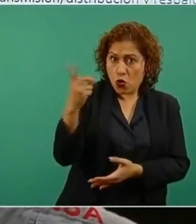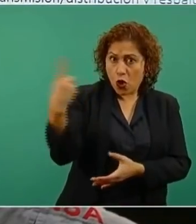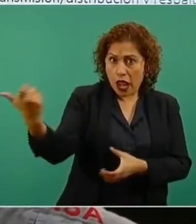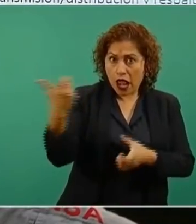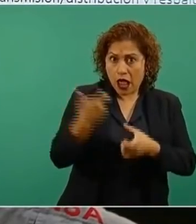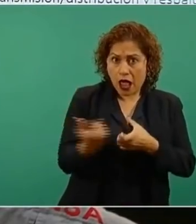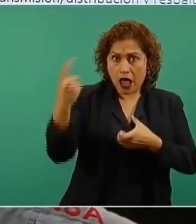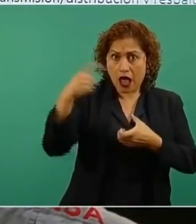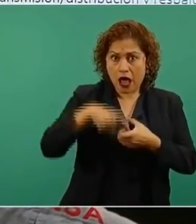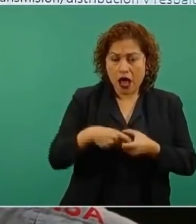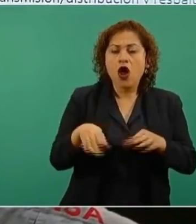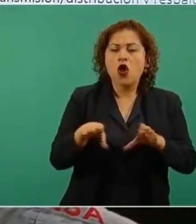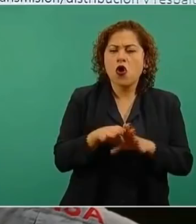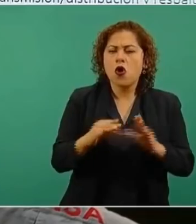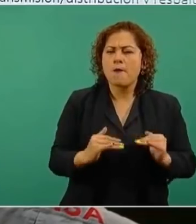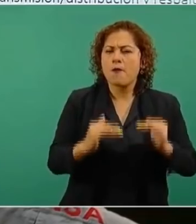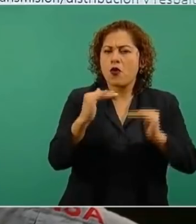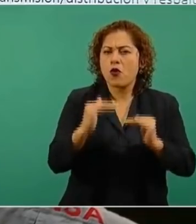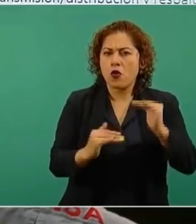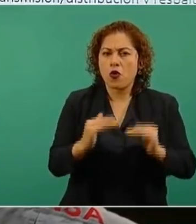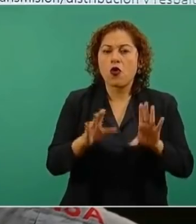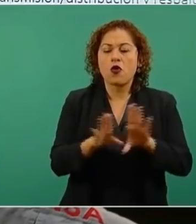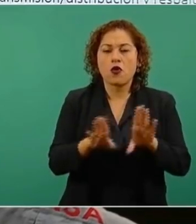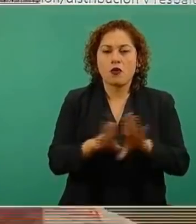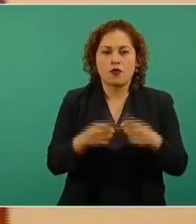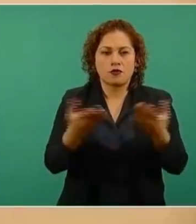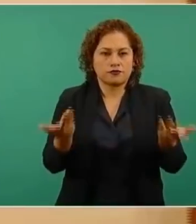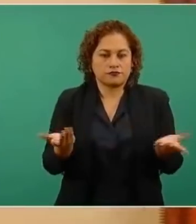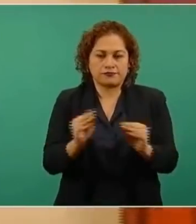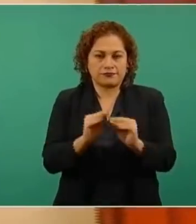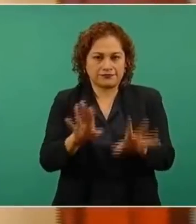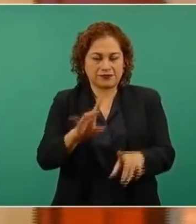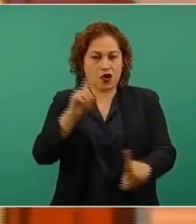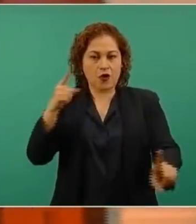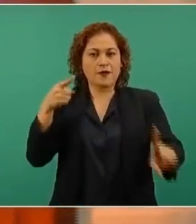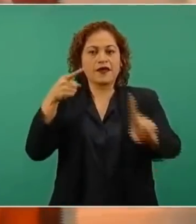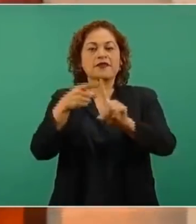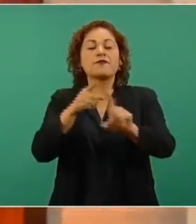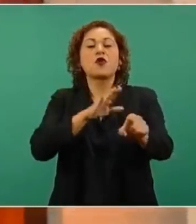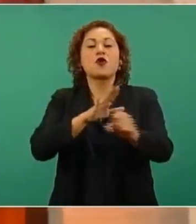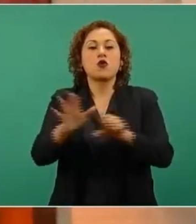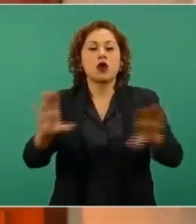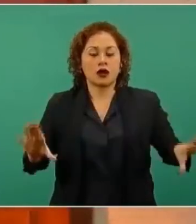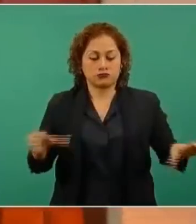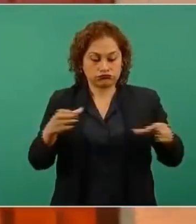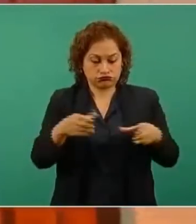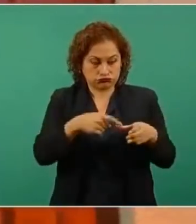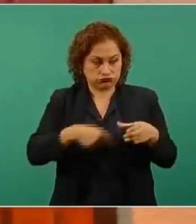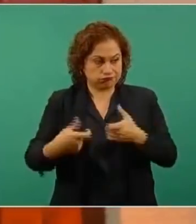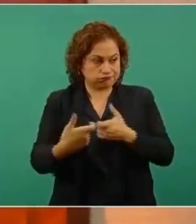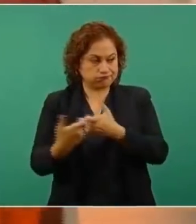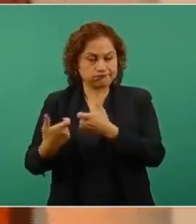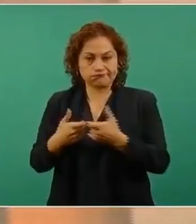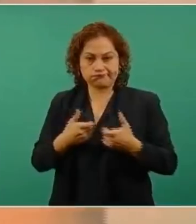es tener una electricidad subsidiada y mucho más barata que un hogar mexicano o que cualquiera de nosotros.